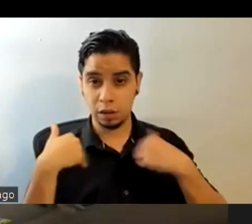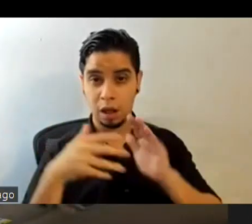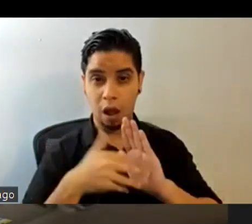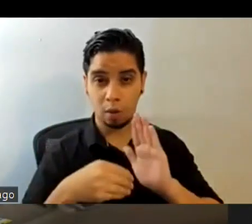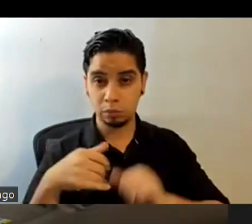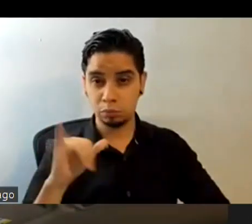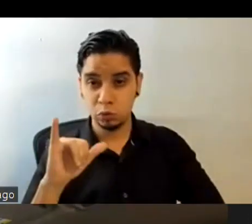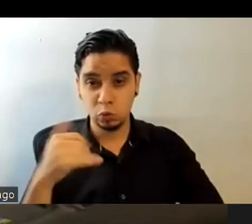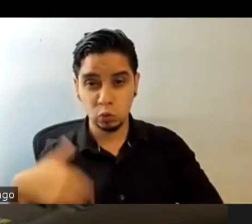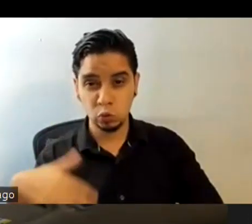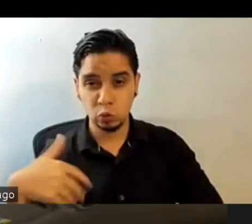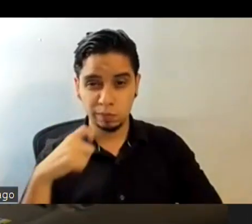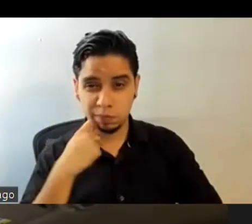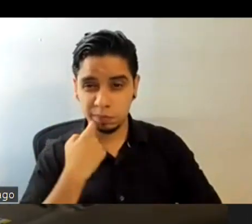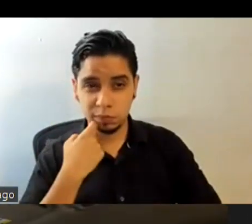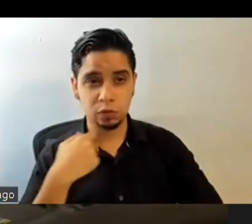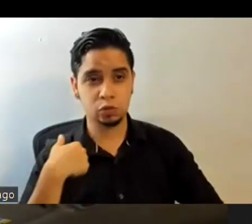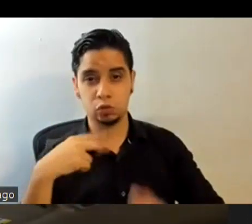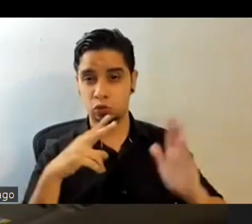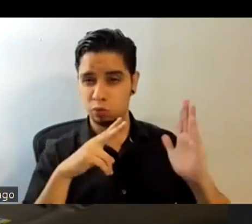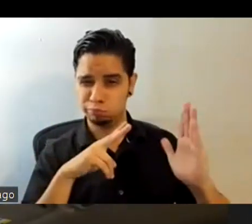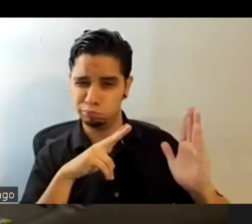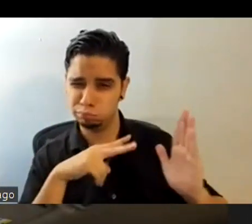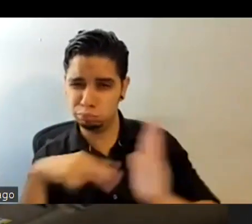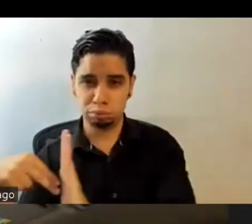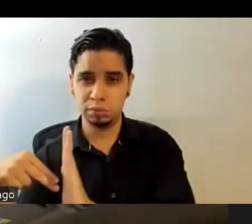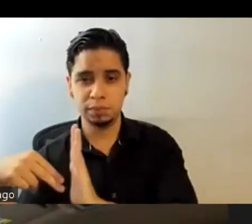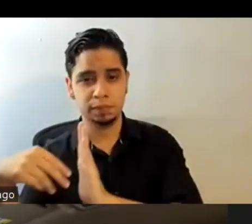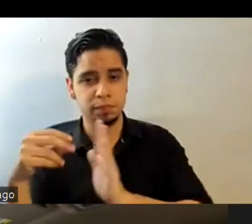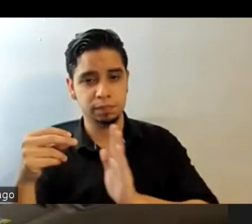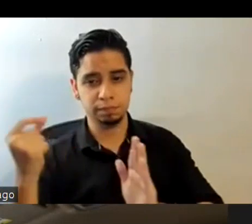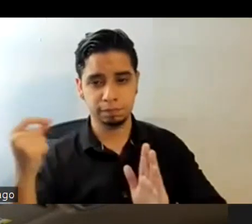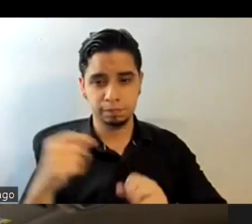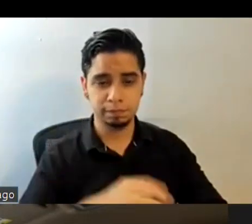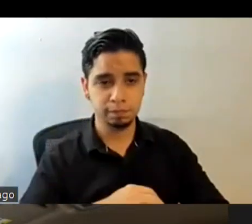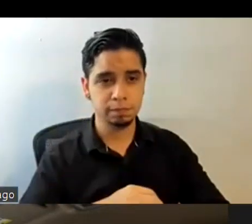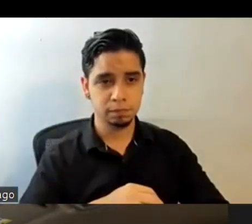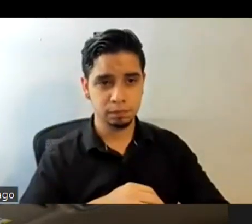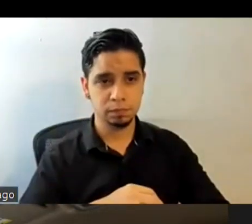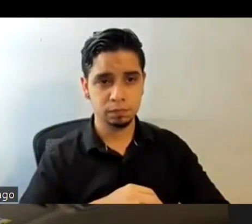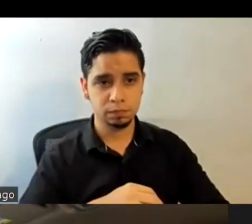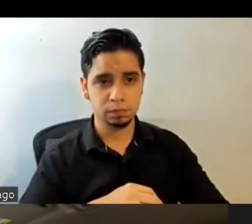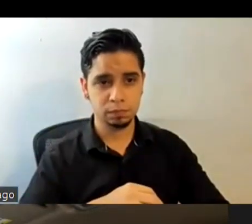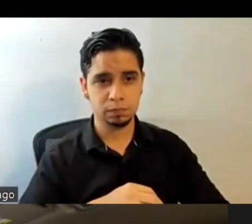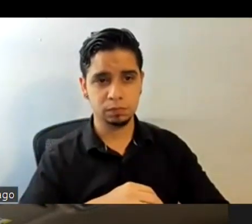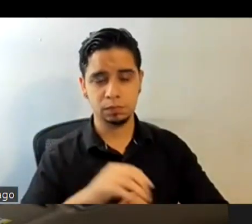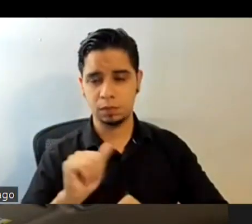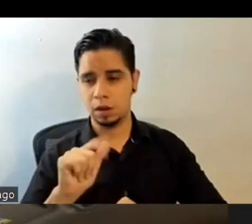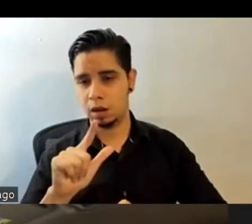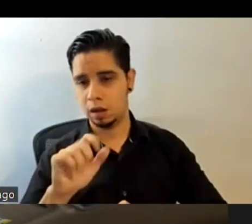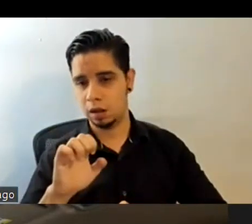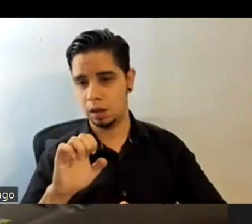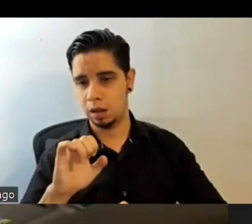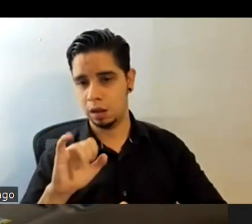¡Qué cool! Y lo leí, pero así, de una sola. Dumas. Sí. Dumas. Alejandro Dumas. Pues